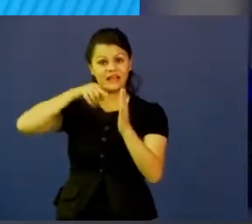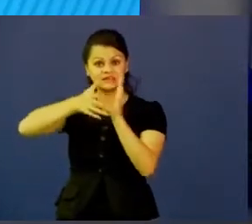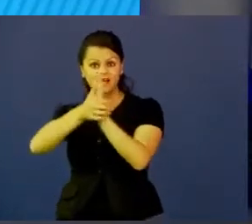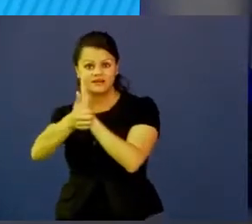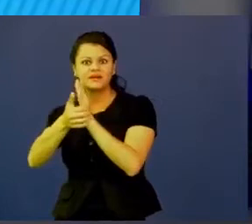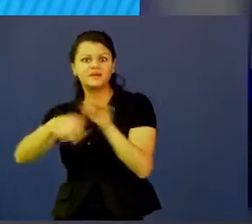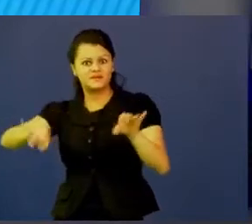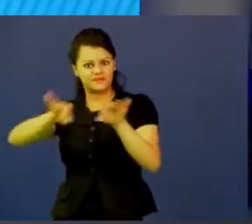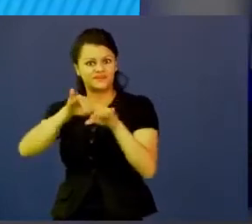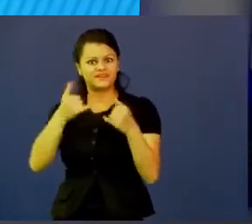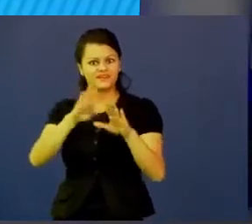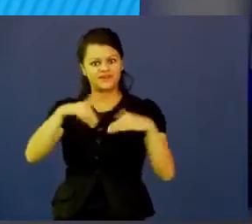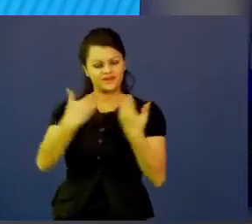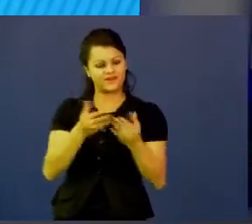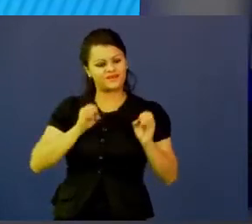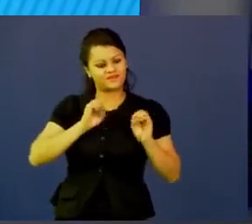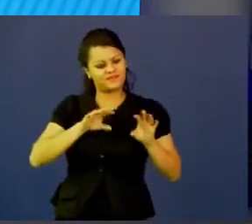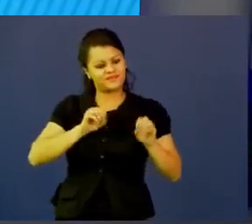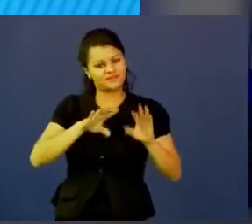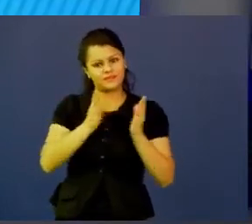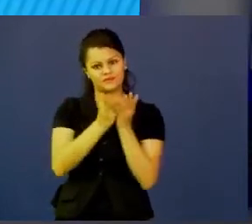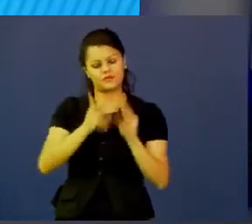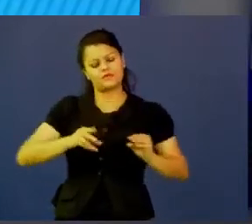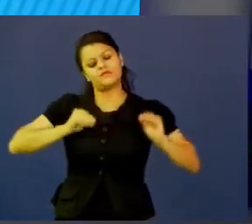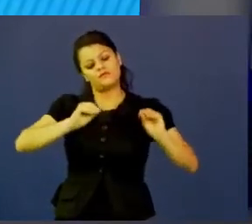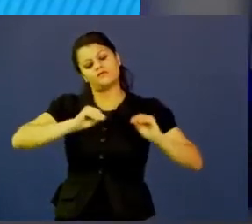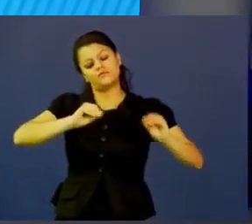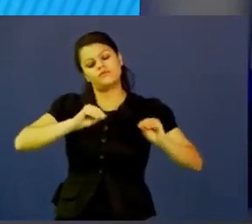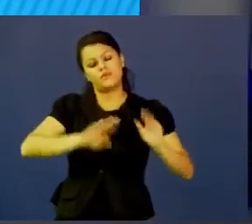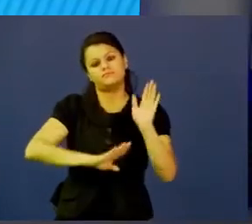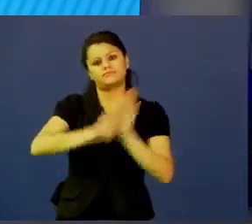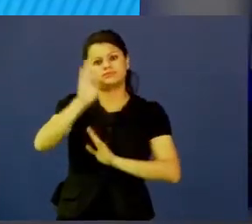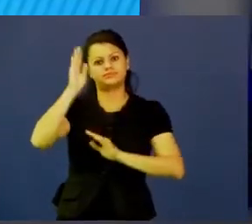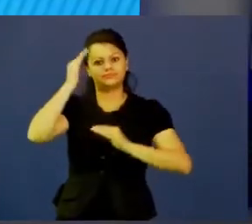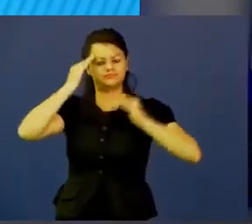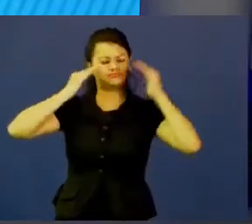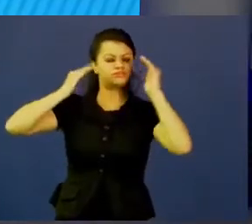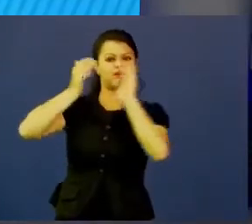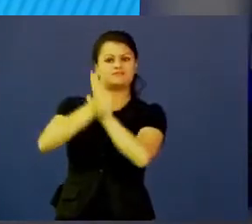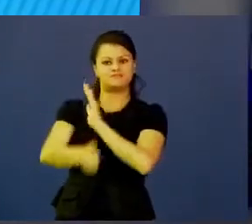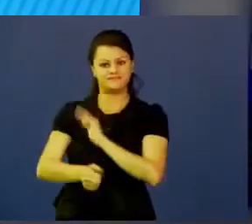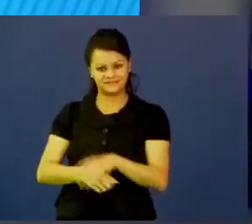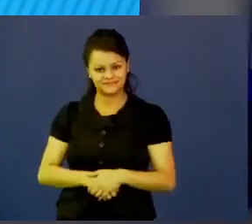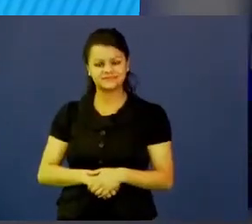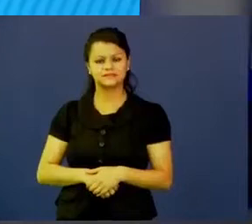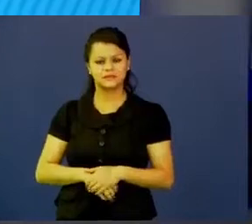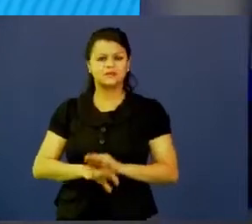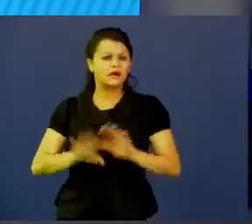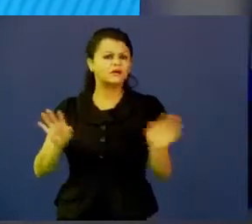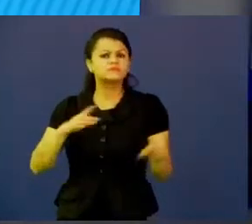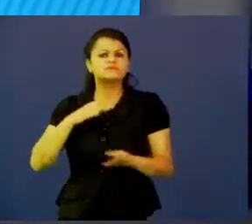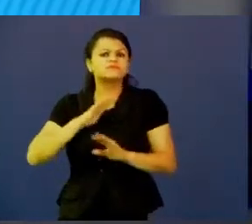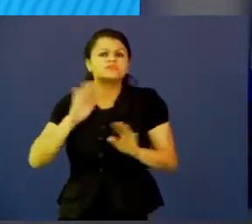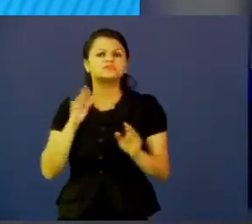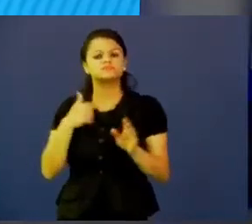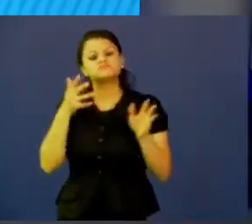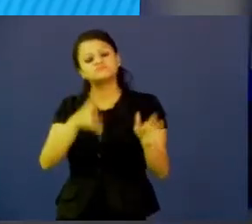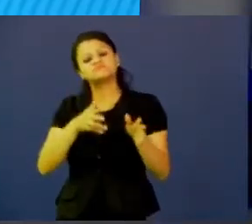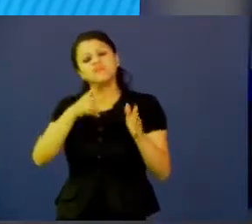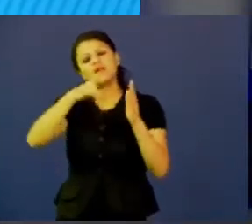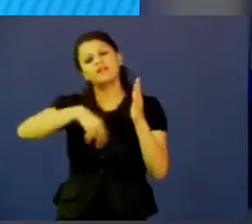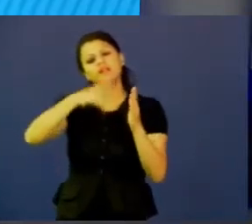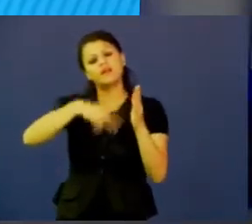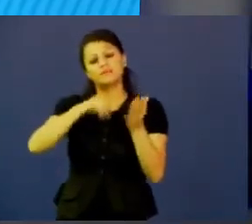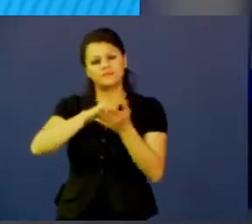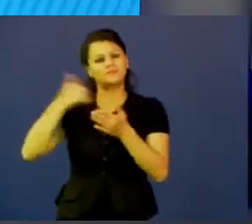que empecemos a entrenar a los estudiantes en ese combo de competencias, porque ya no basta con que les enseñemos a leer de la forma